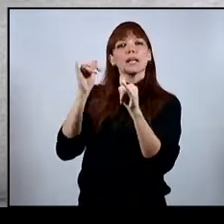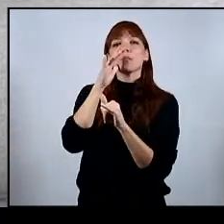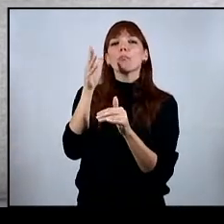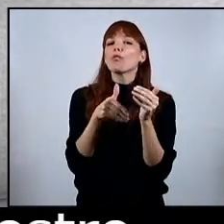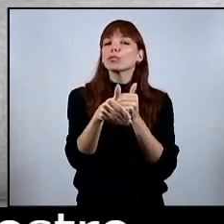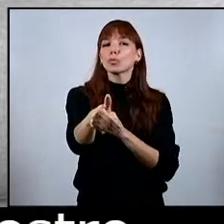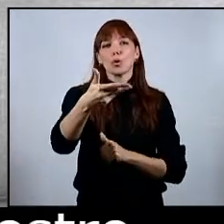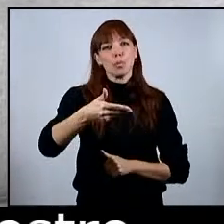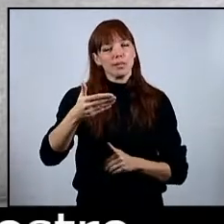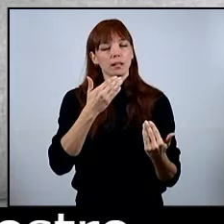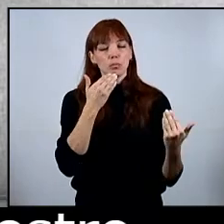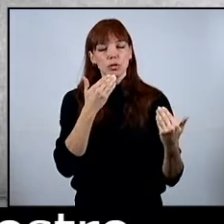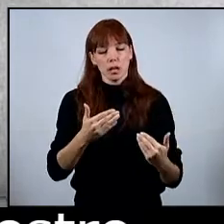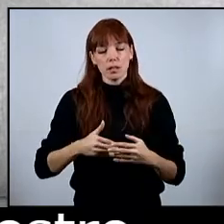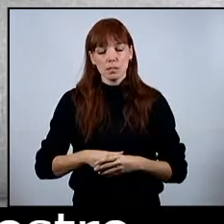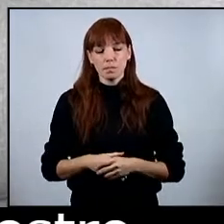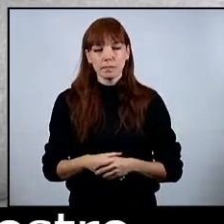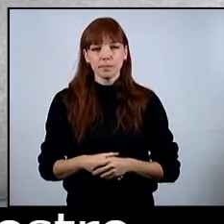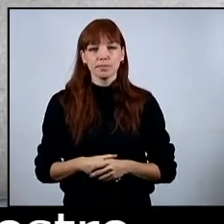juego. Muchas gracias.